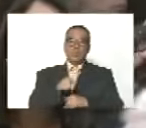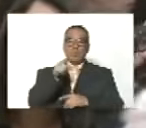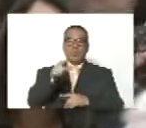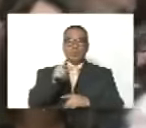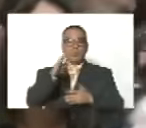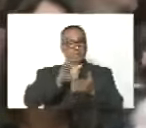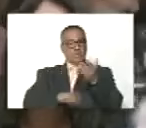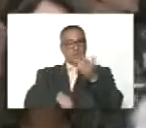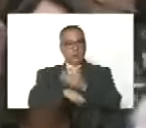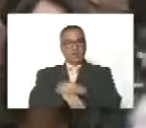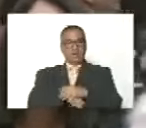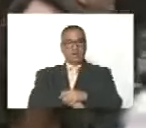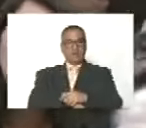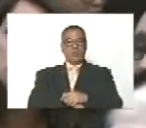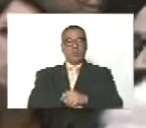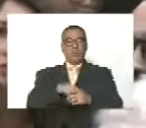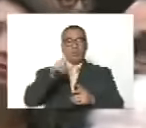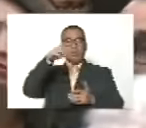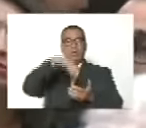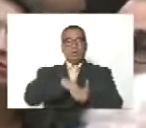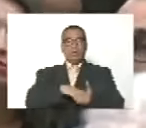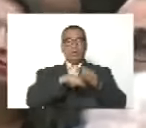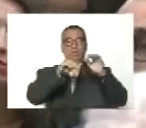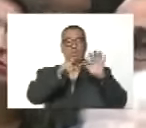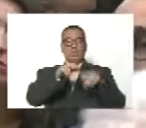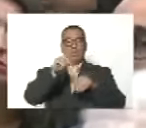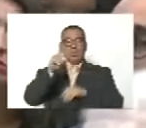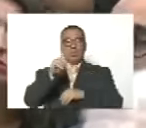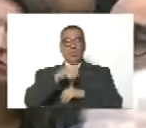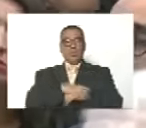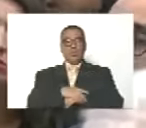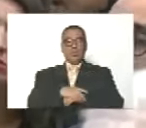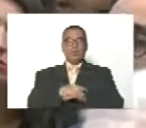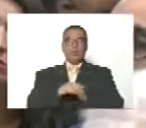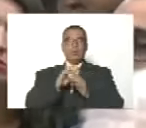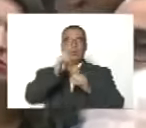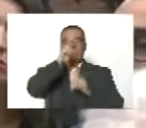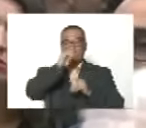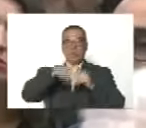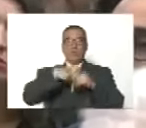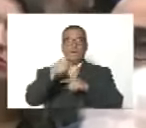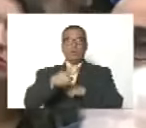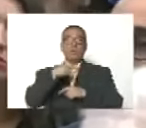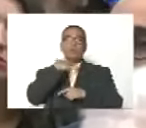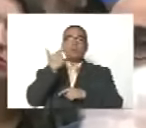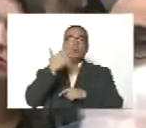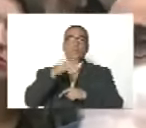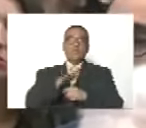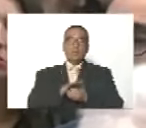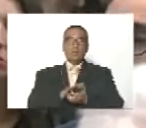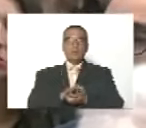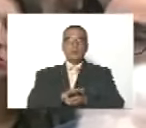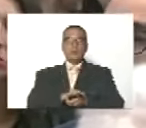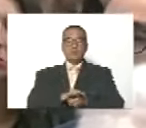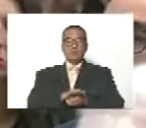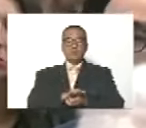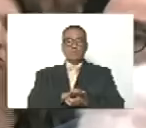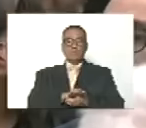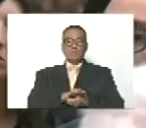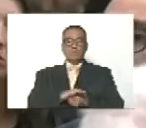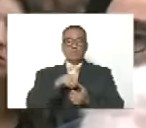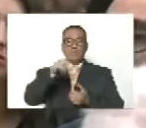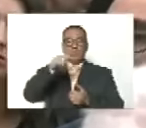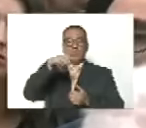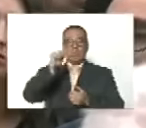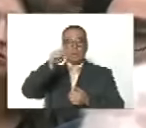su partida. Y en el 1981, un año después de su fallecimiento, el Ateneo,